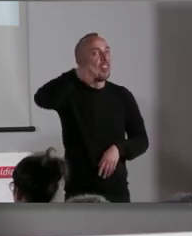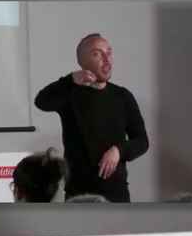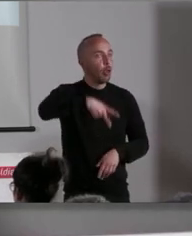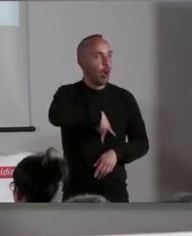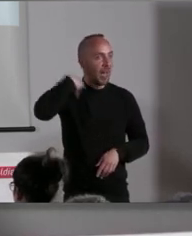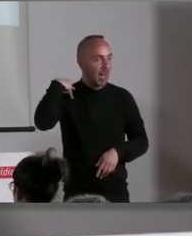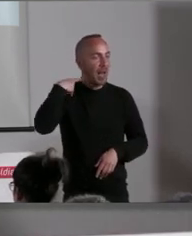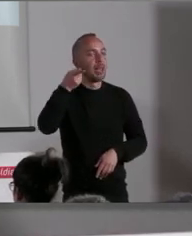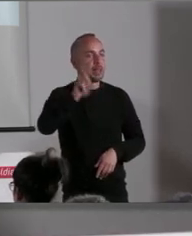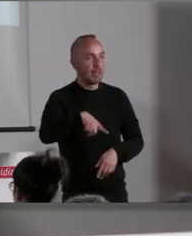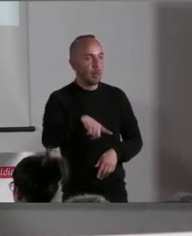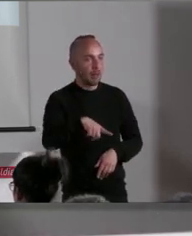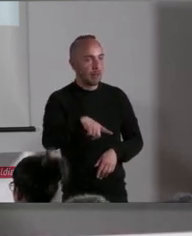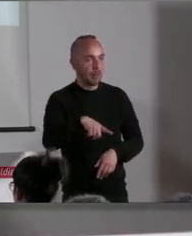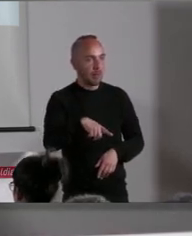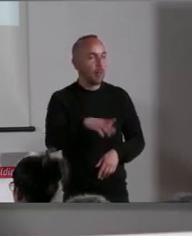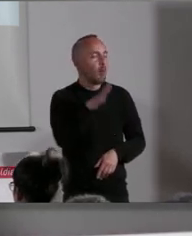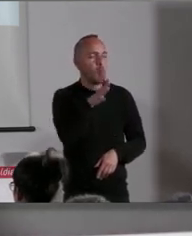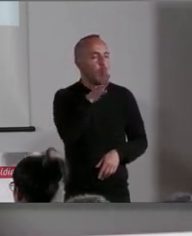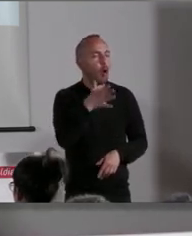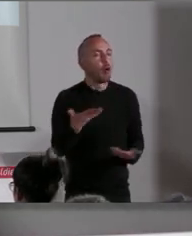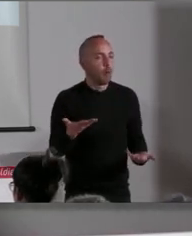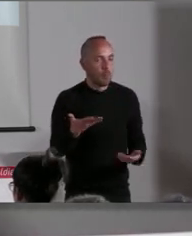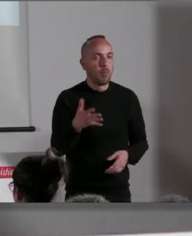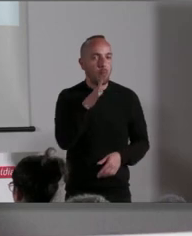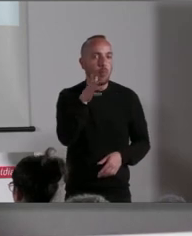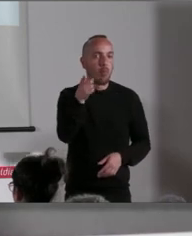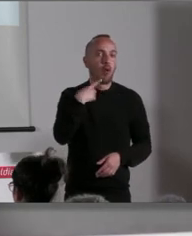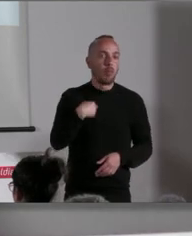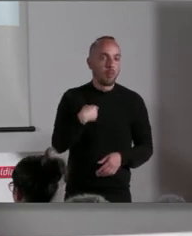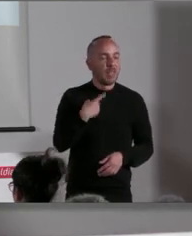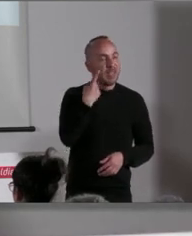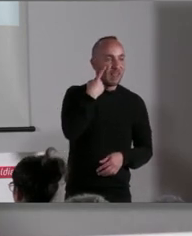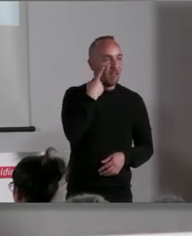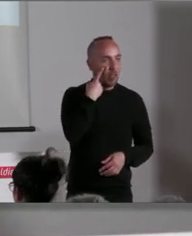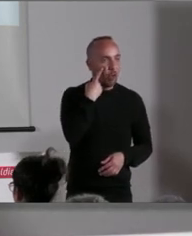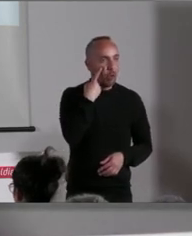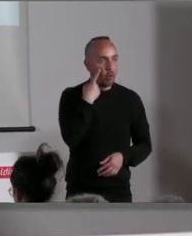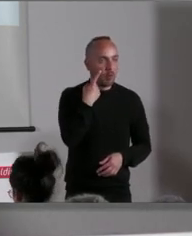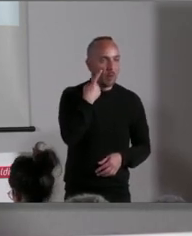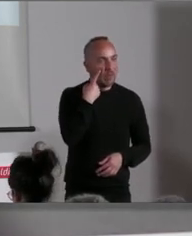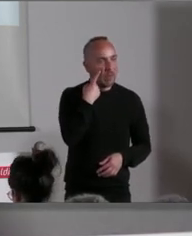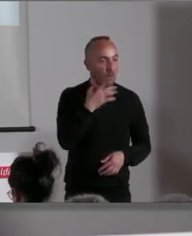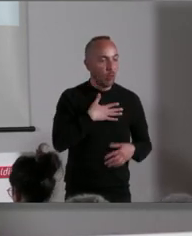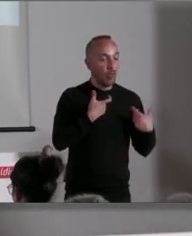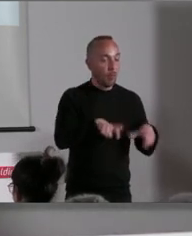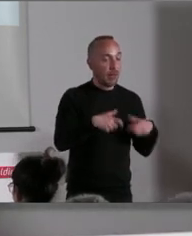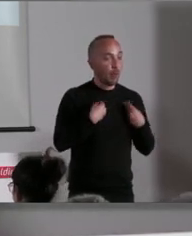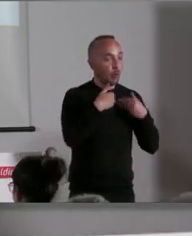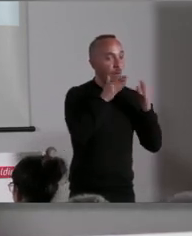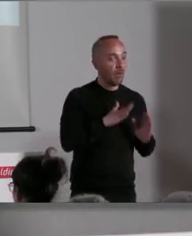¿Cuáles eran los motivos o cuál era el motivo principal? Bueno, pues Intervención del Departamento de Vivienda